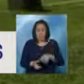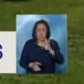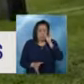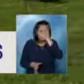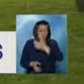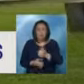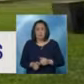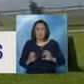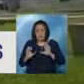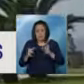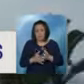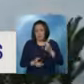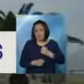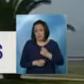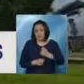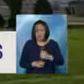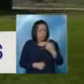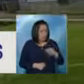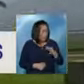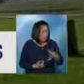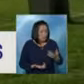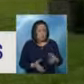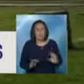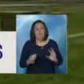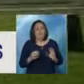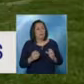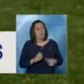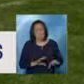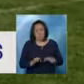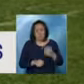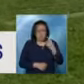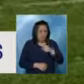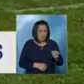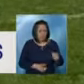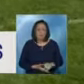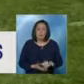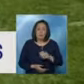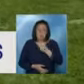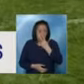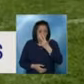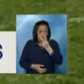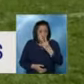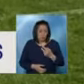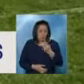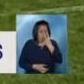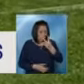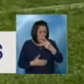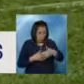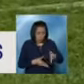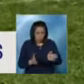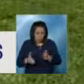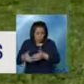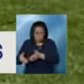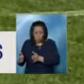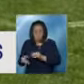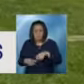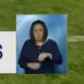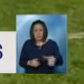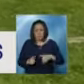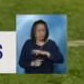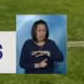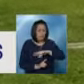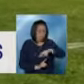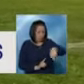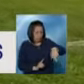equipo de trabajo conjunto que siempre activamos para este tipo de eventos, ¿no? Vemos en general que hasta dos manzanas están cerradas aquí en alrededor del Arcomar.